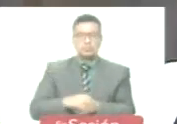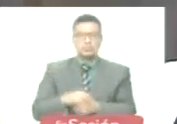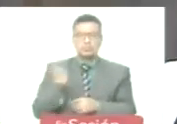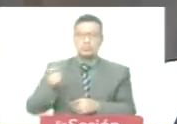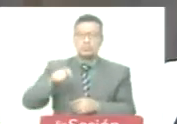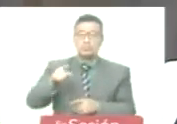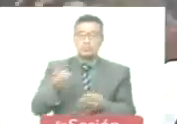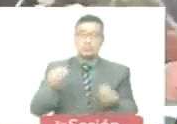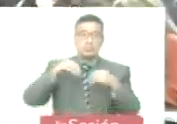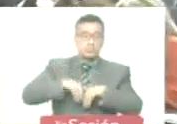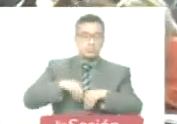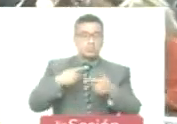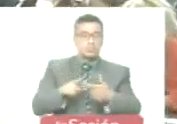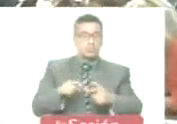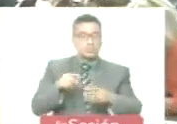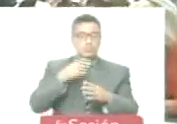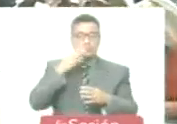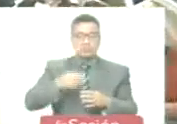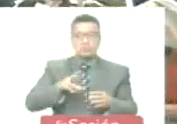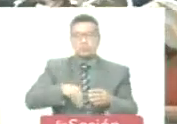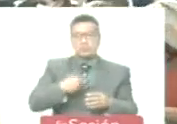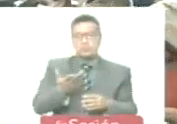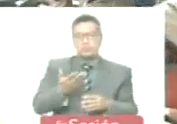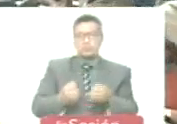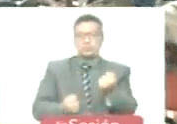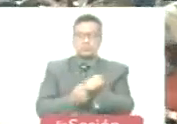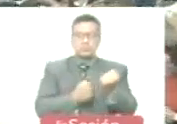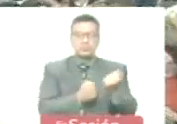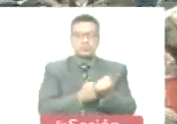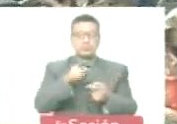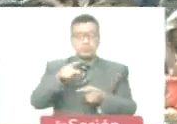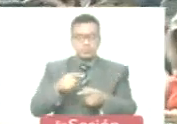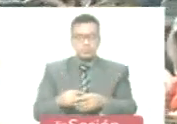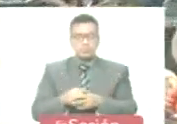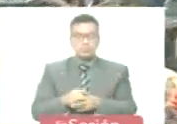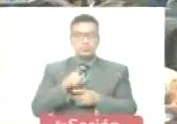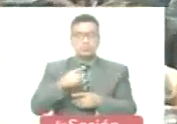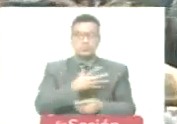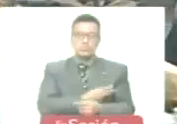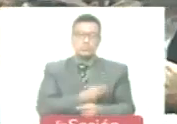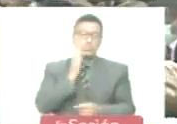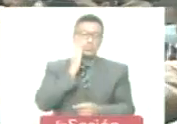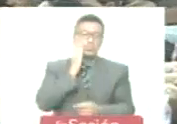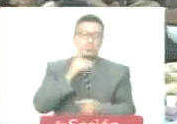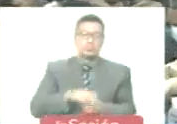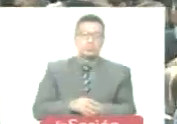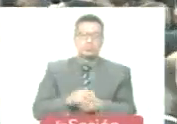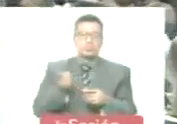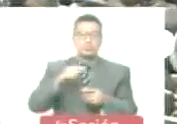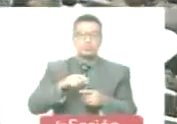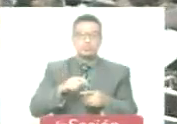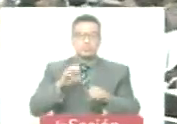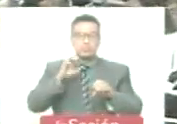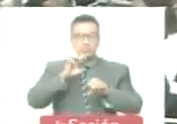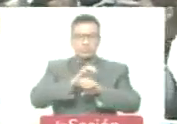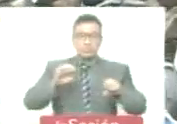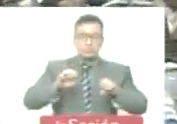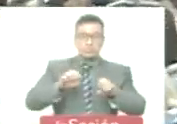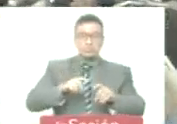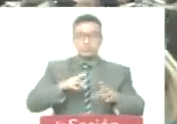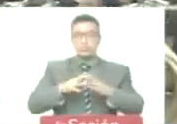a este acuerdo, pero que ciertamente podamos impulsar y apoyar la lactancia materna por medio de la educación y todos